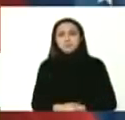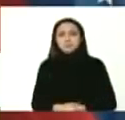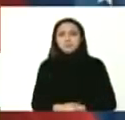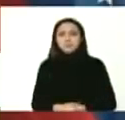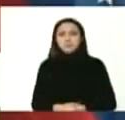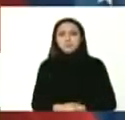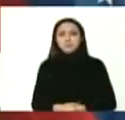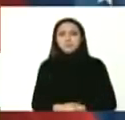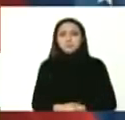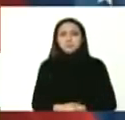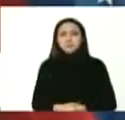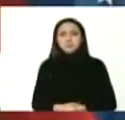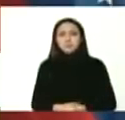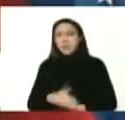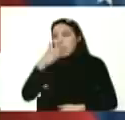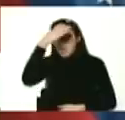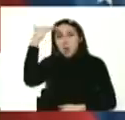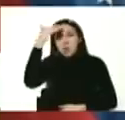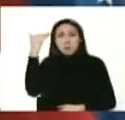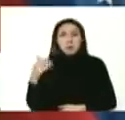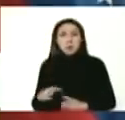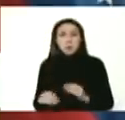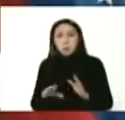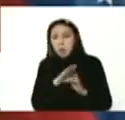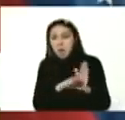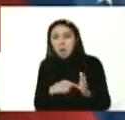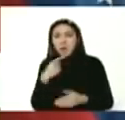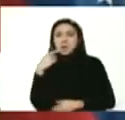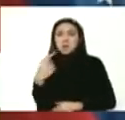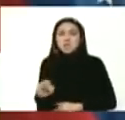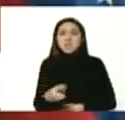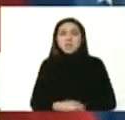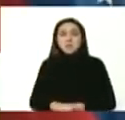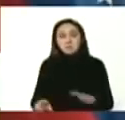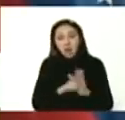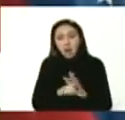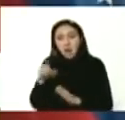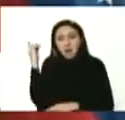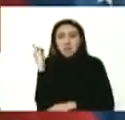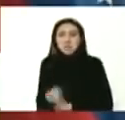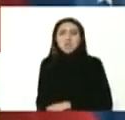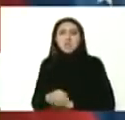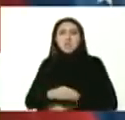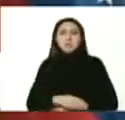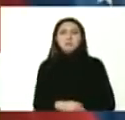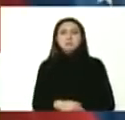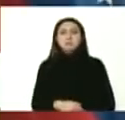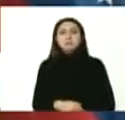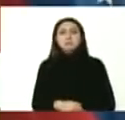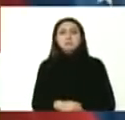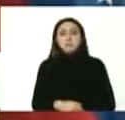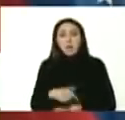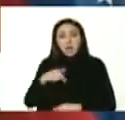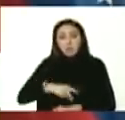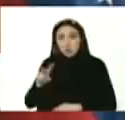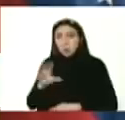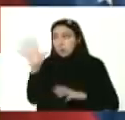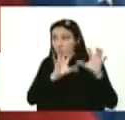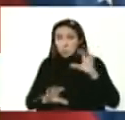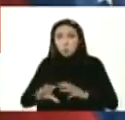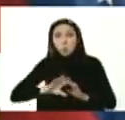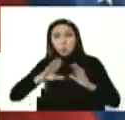prácticamente borrando lo que establece el derecho y el avance que ha tenido la ley y la constitución, no solo en Venezuela sino en el